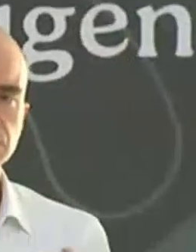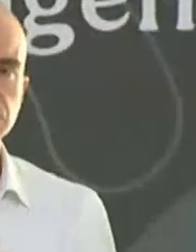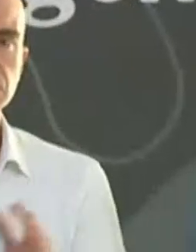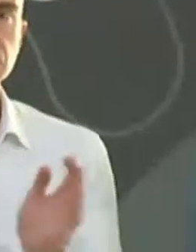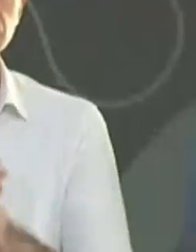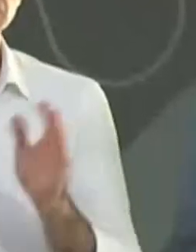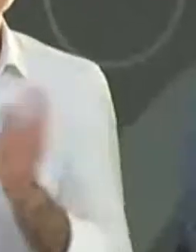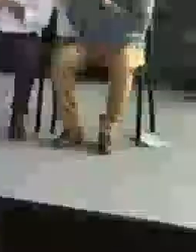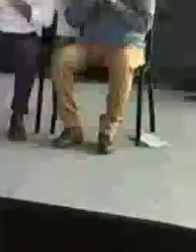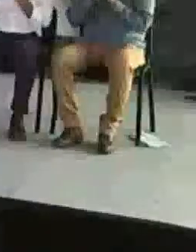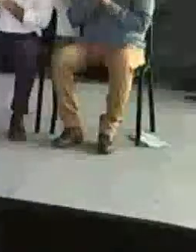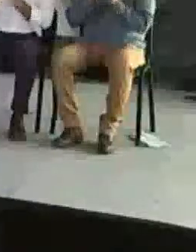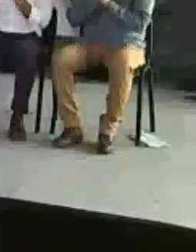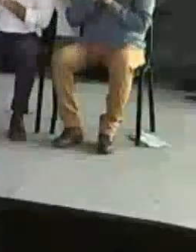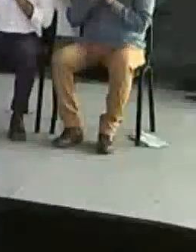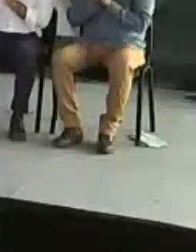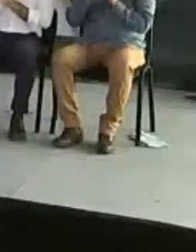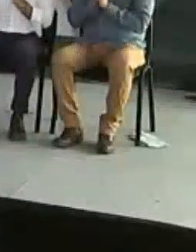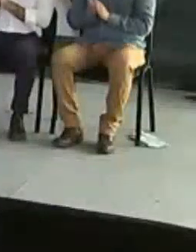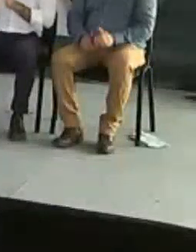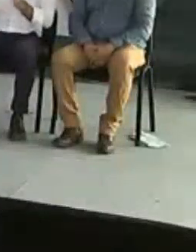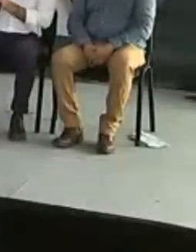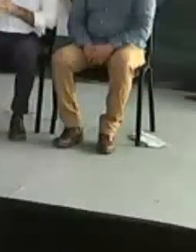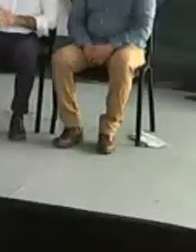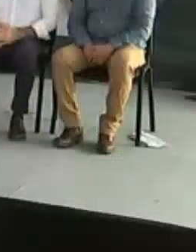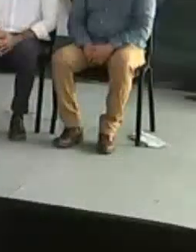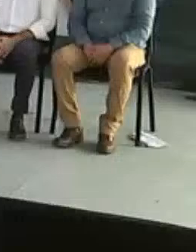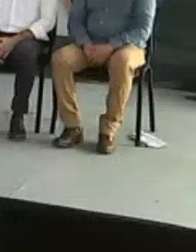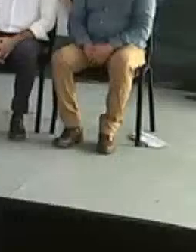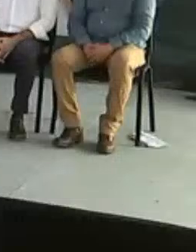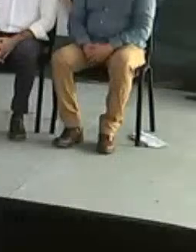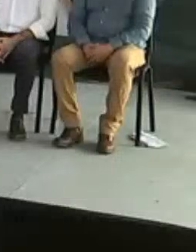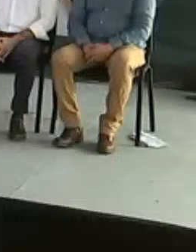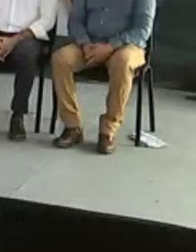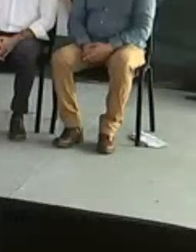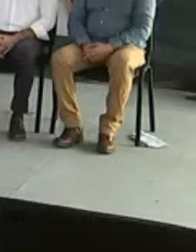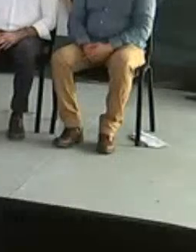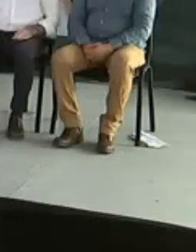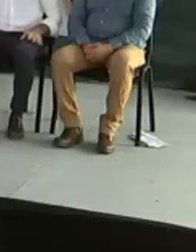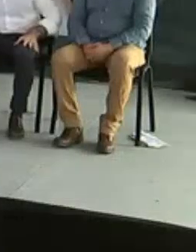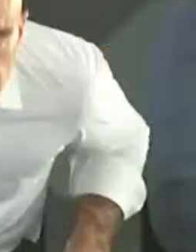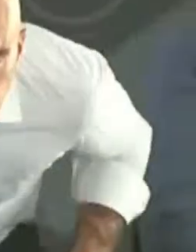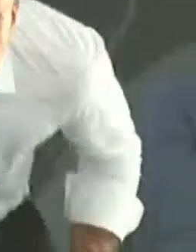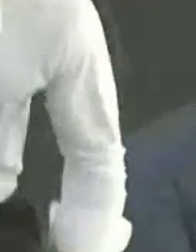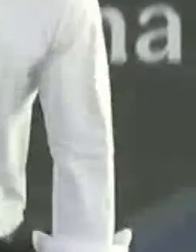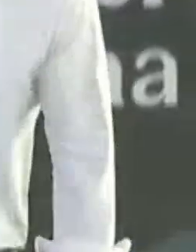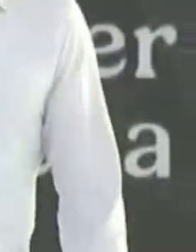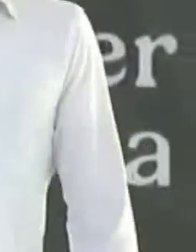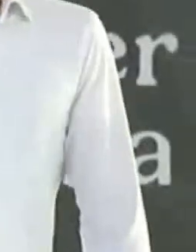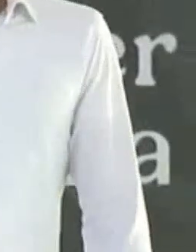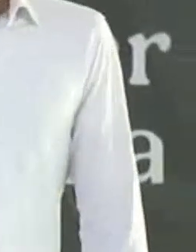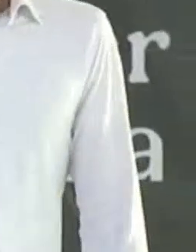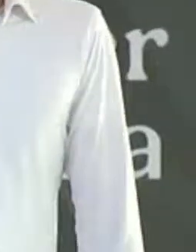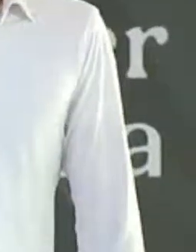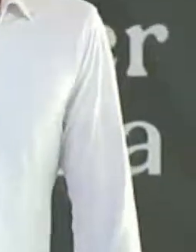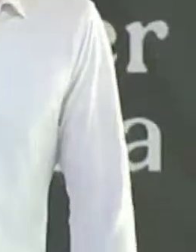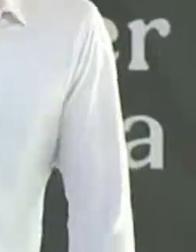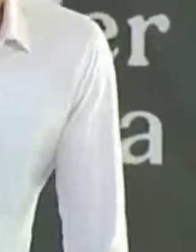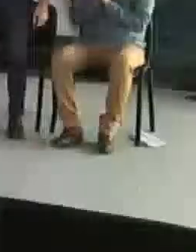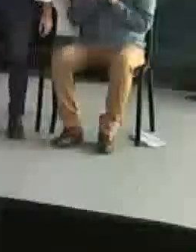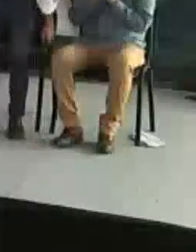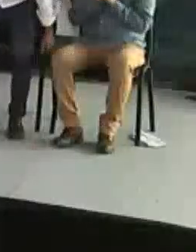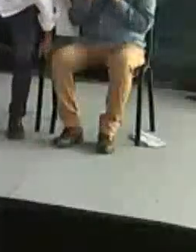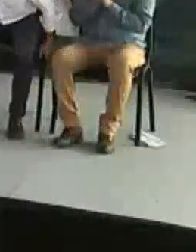Borganes. El coordinador general de Programas para el Bienestar, Carlos Torres Rosas.